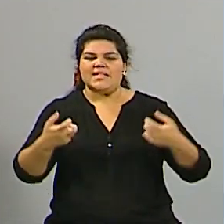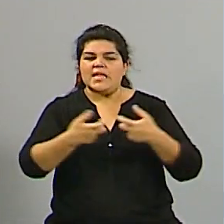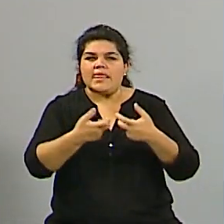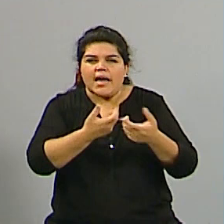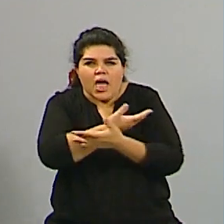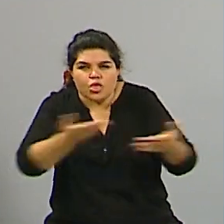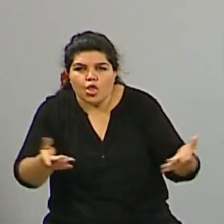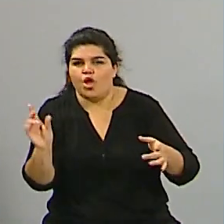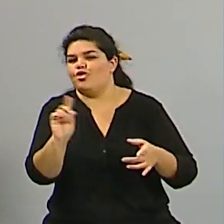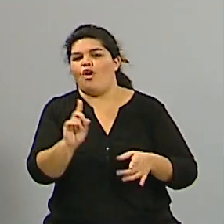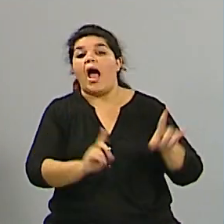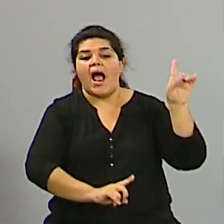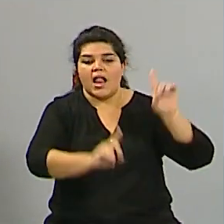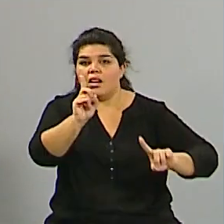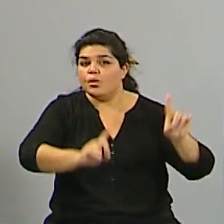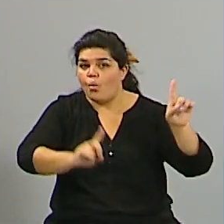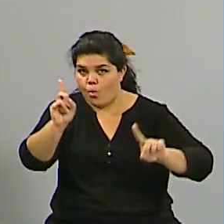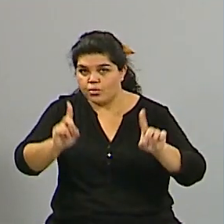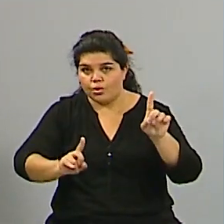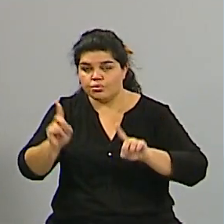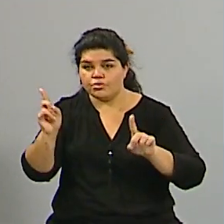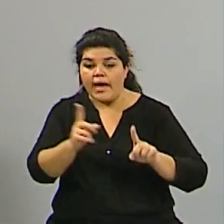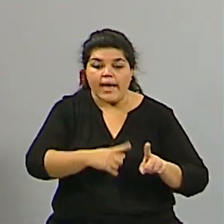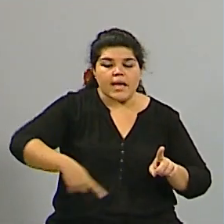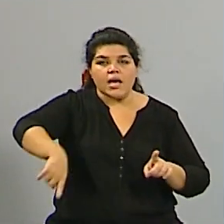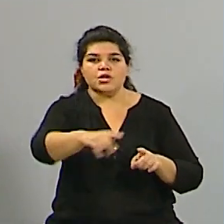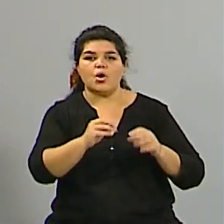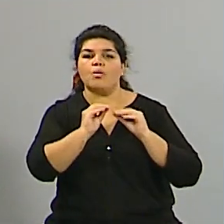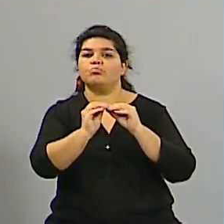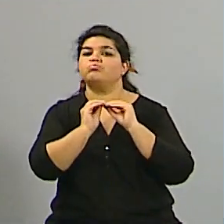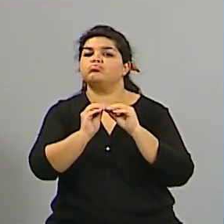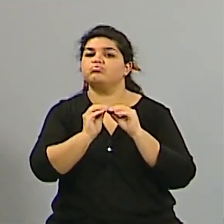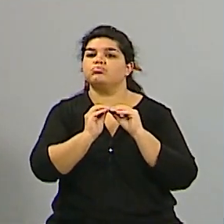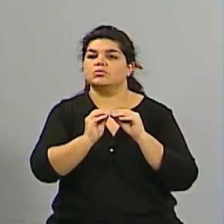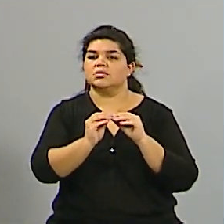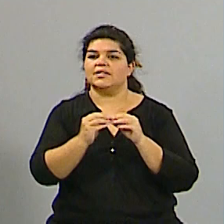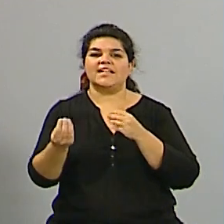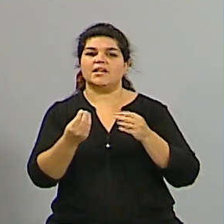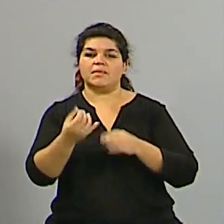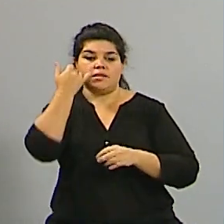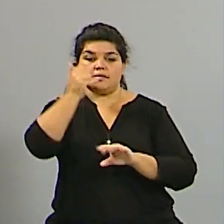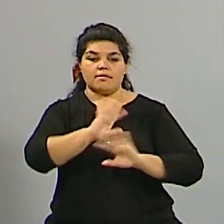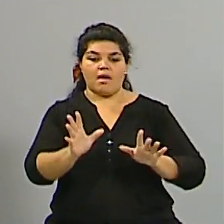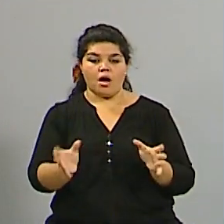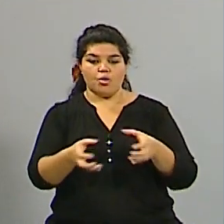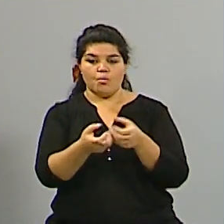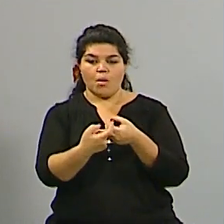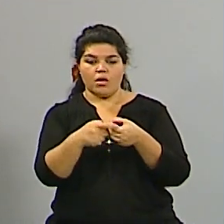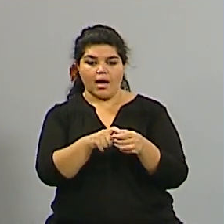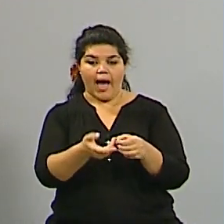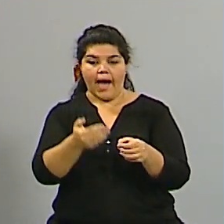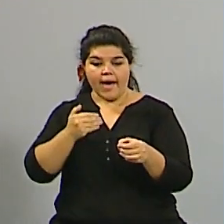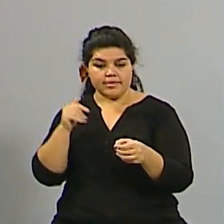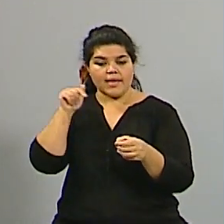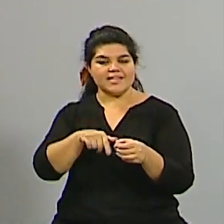de la estrategia mayoritaria fue negociar para el sector que ya representaban. ¿Sí?